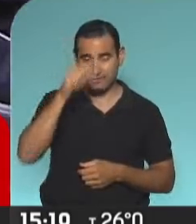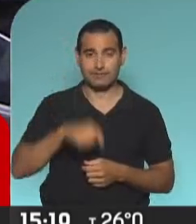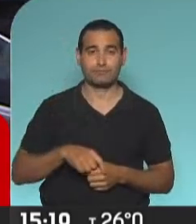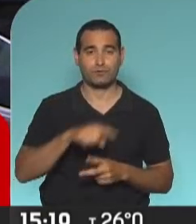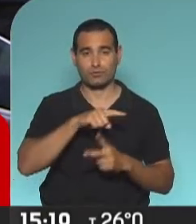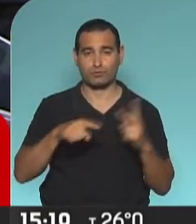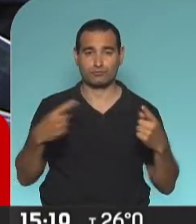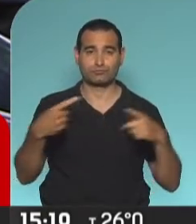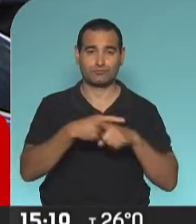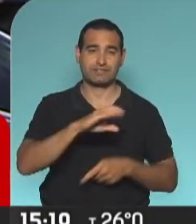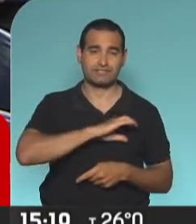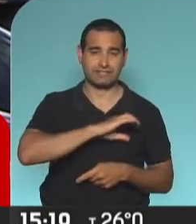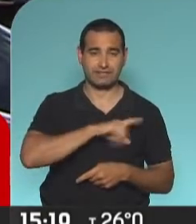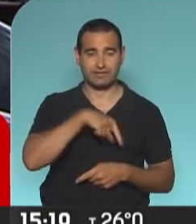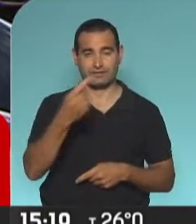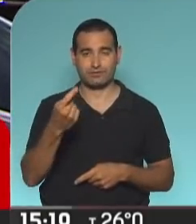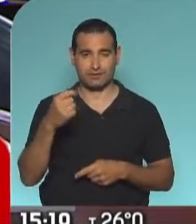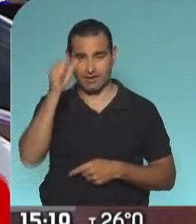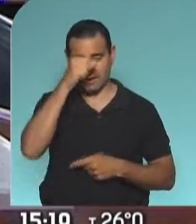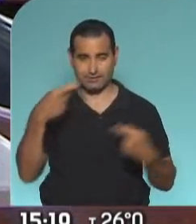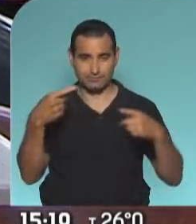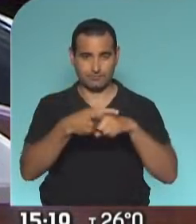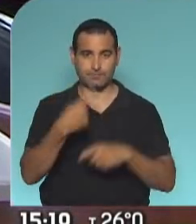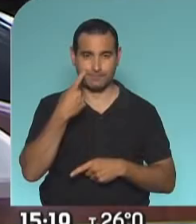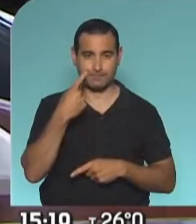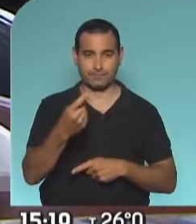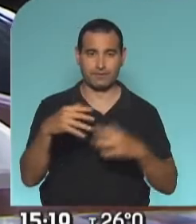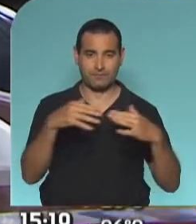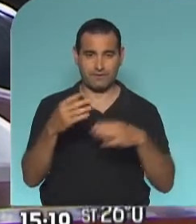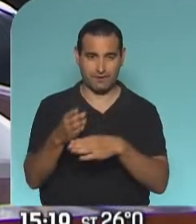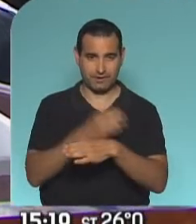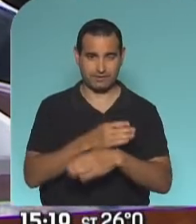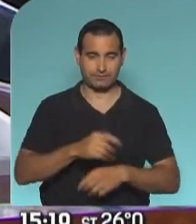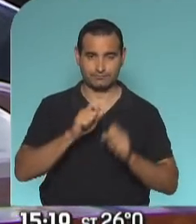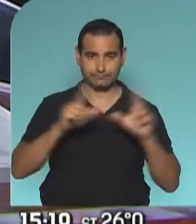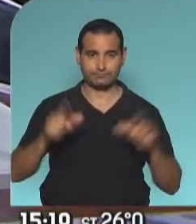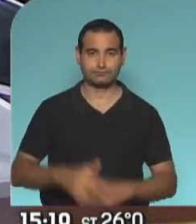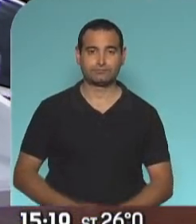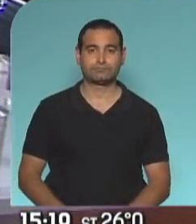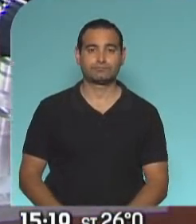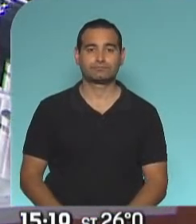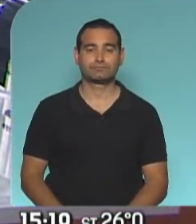y el manchester city esto pasaba en la previa del inicio del partido